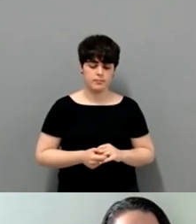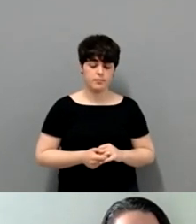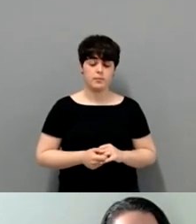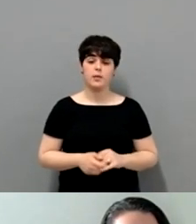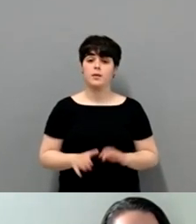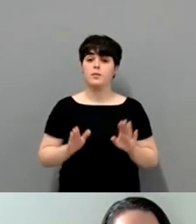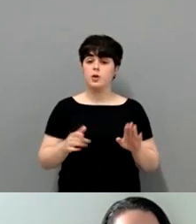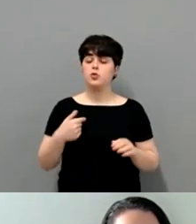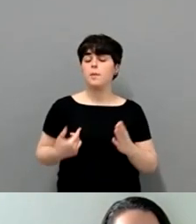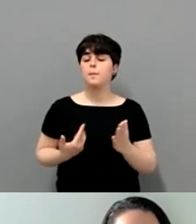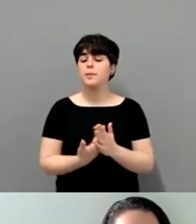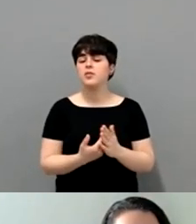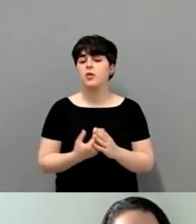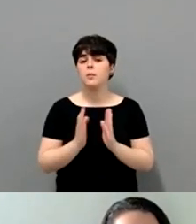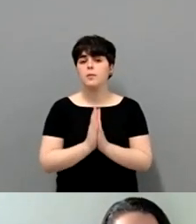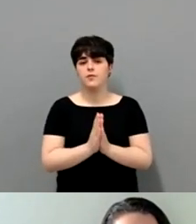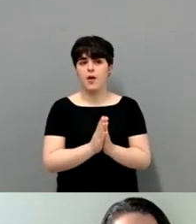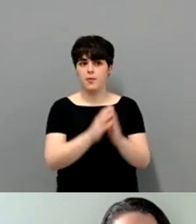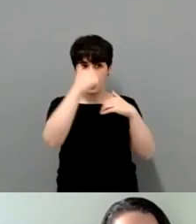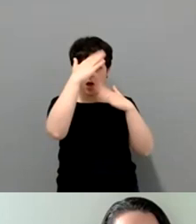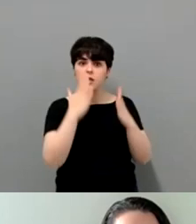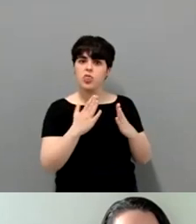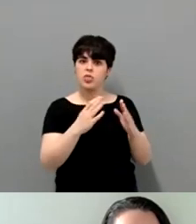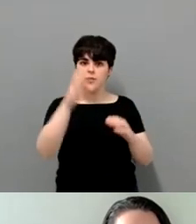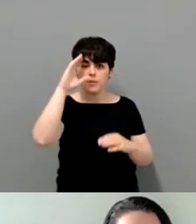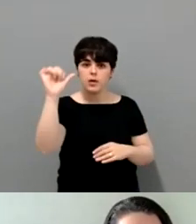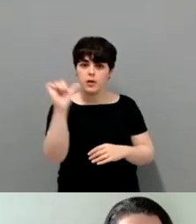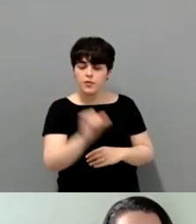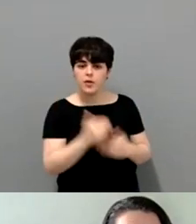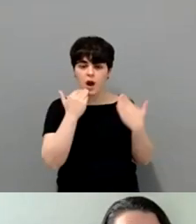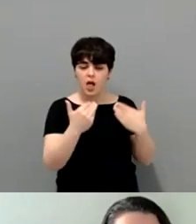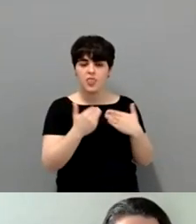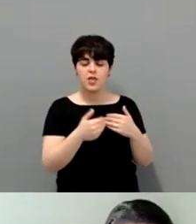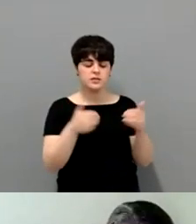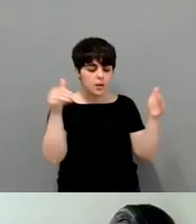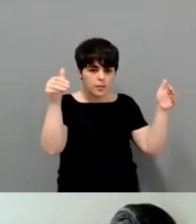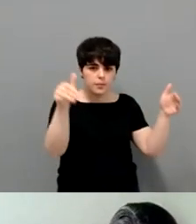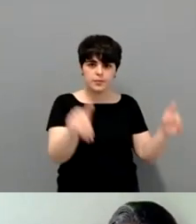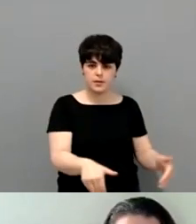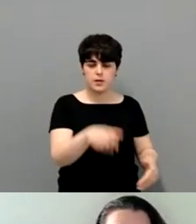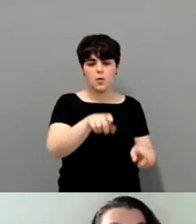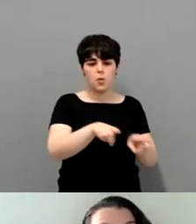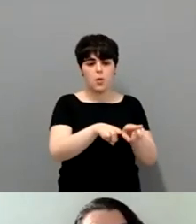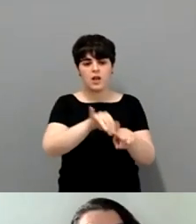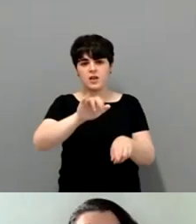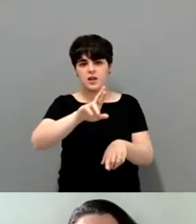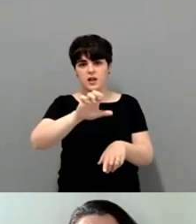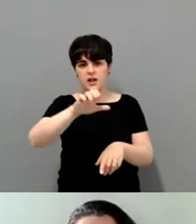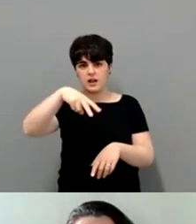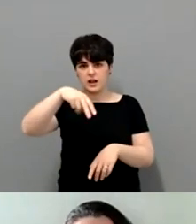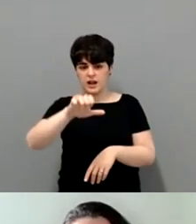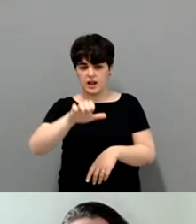Pero sí pido que se dirijan a mí y que me escuchen a través de la intervención de personas como Irene.